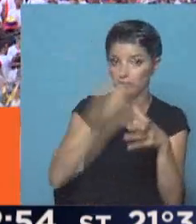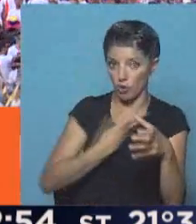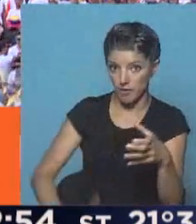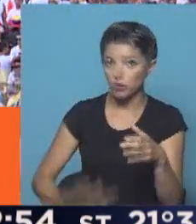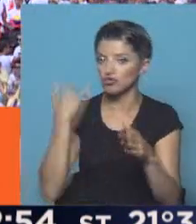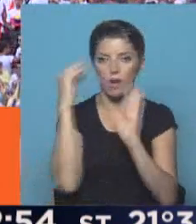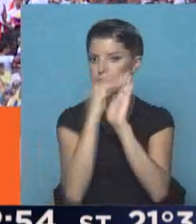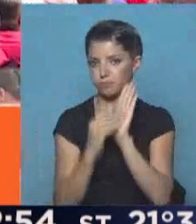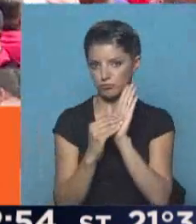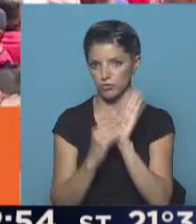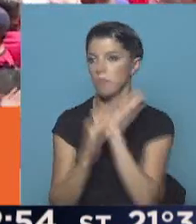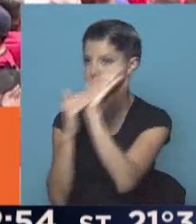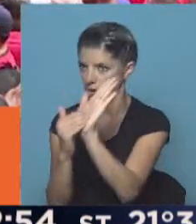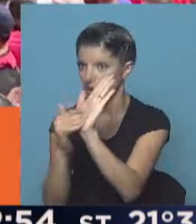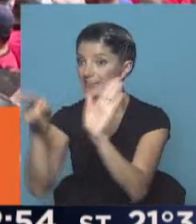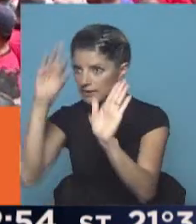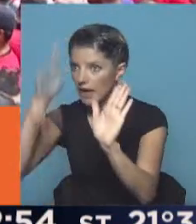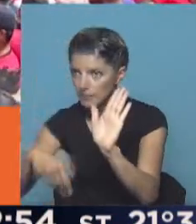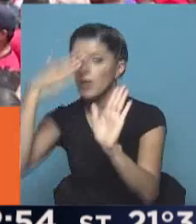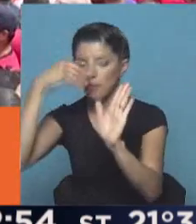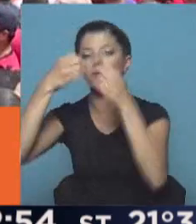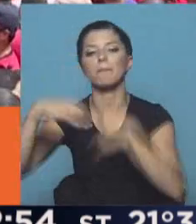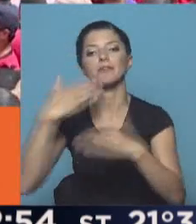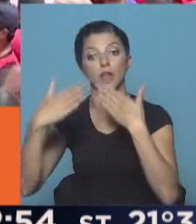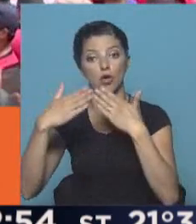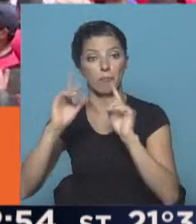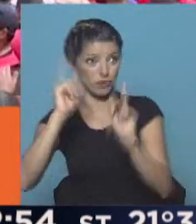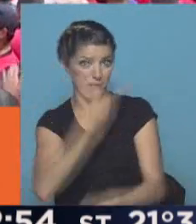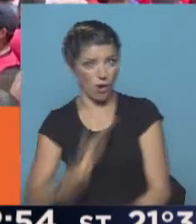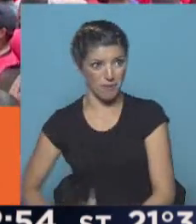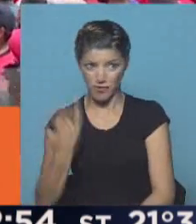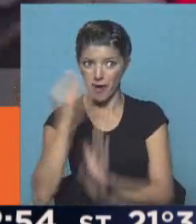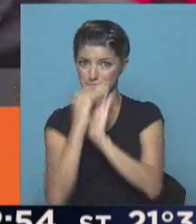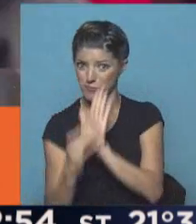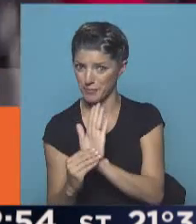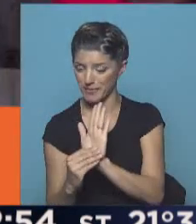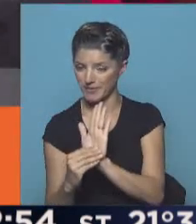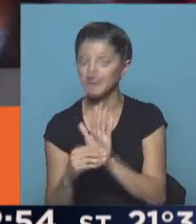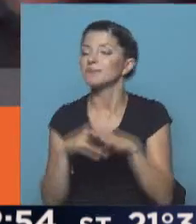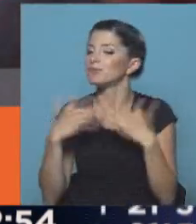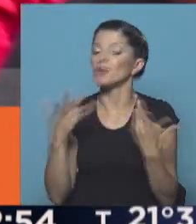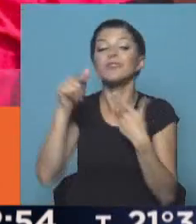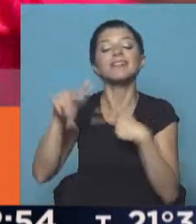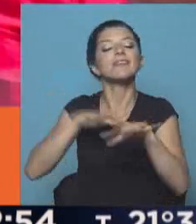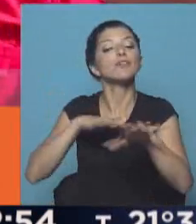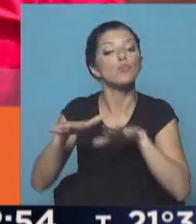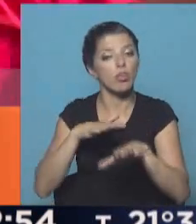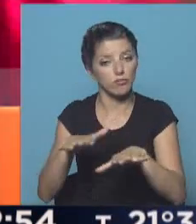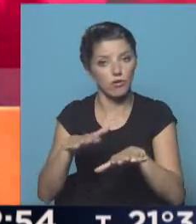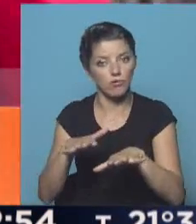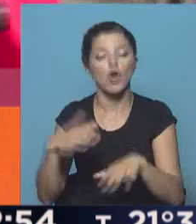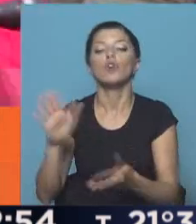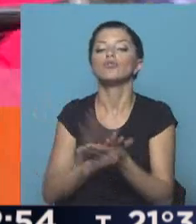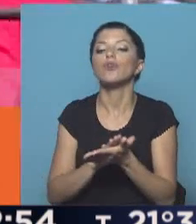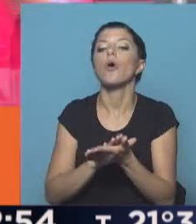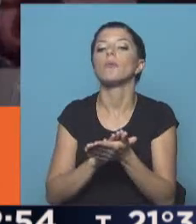hablar con el gobierno. Y el gobierno tiene las suyas. Entonces, hasta que ese tipo de situaciones en términos de los presupuestos